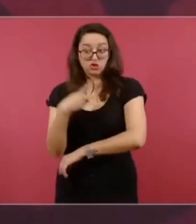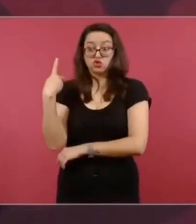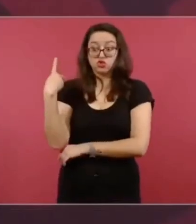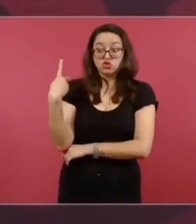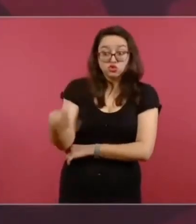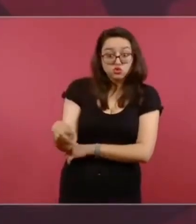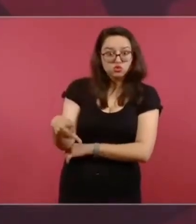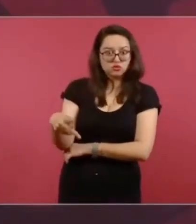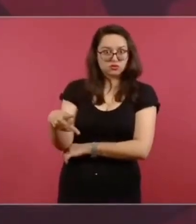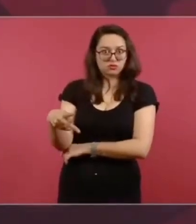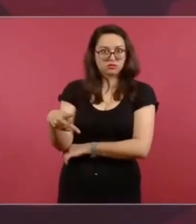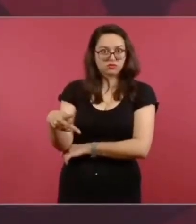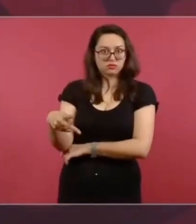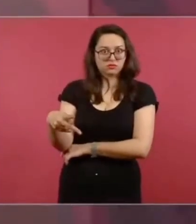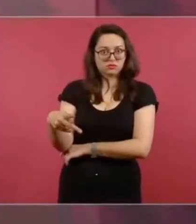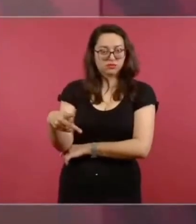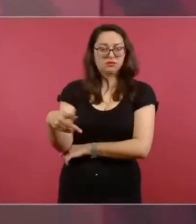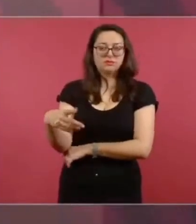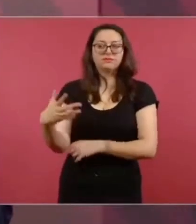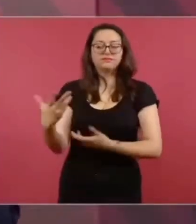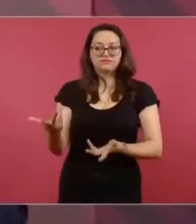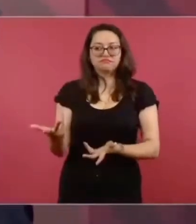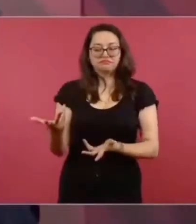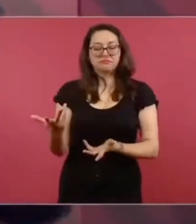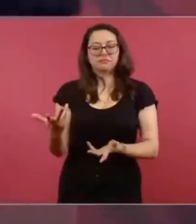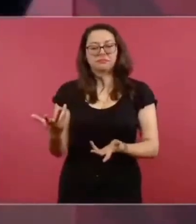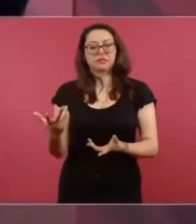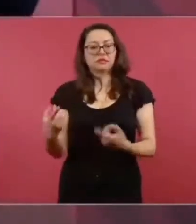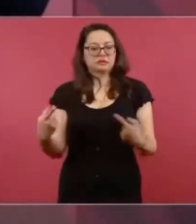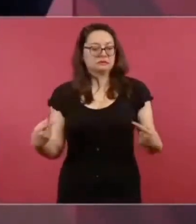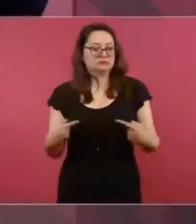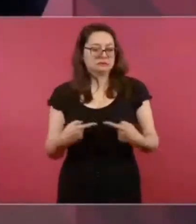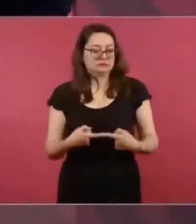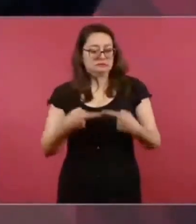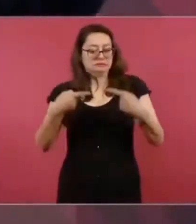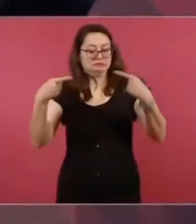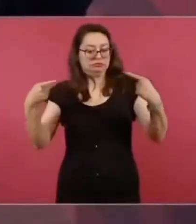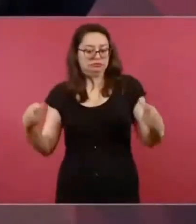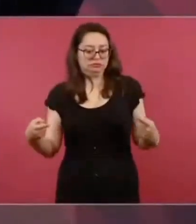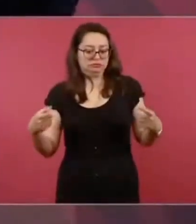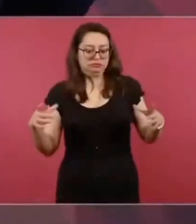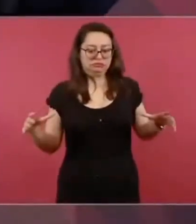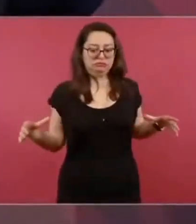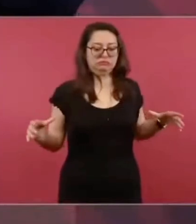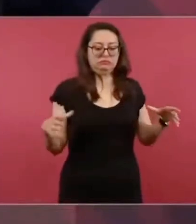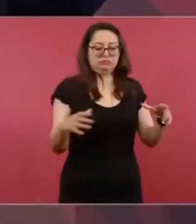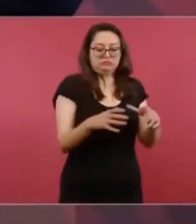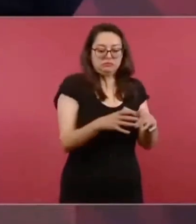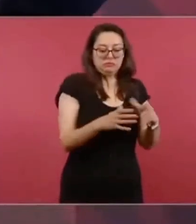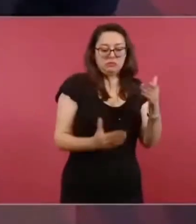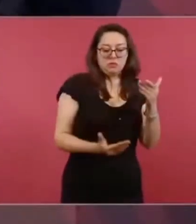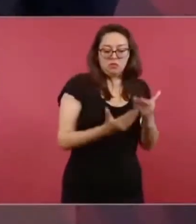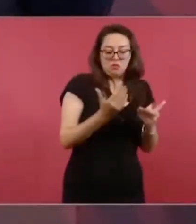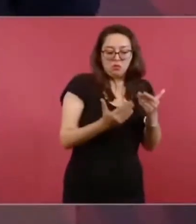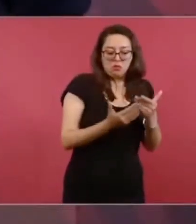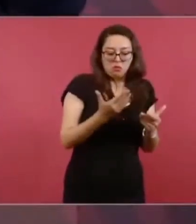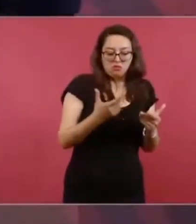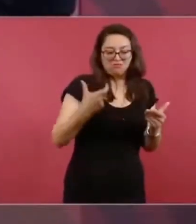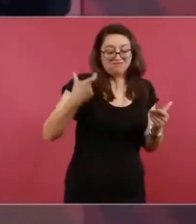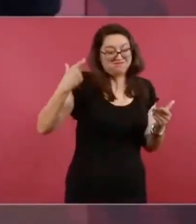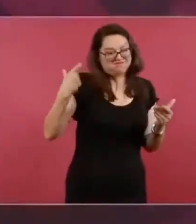Entonces, era una oligarquía, porque pues era un grupo, una minoría la que dominaba,